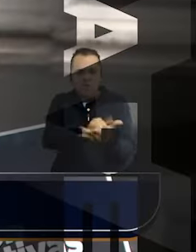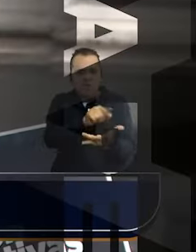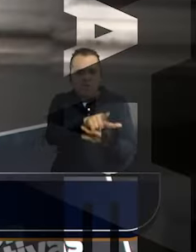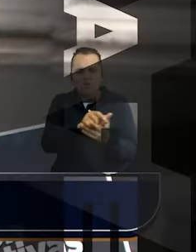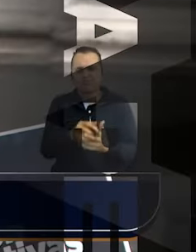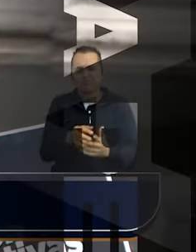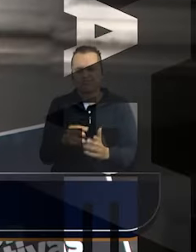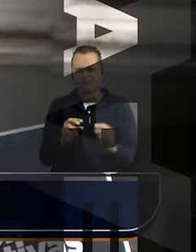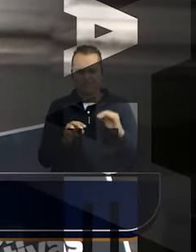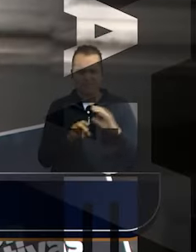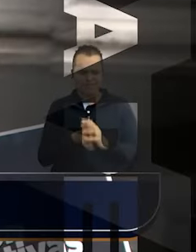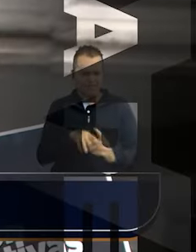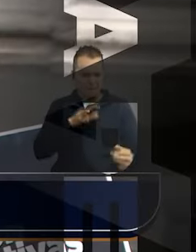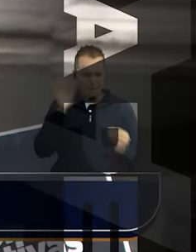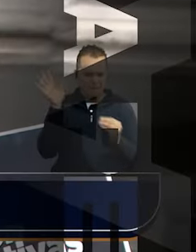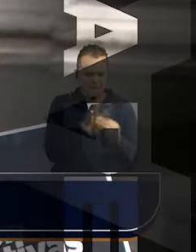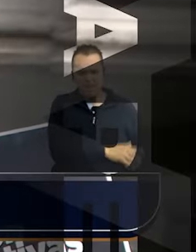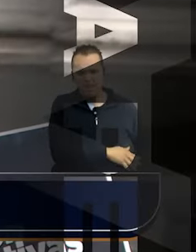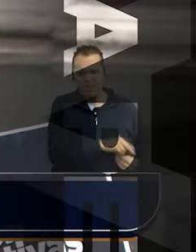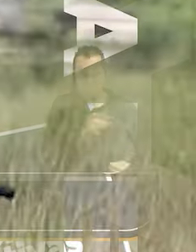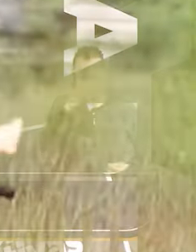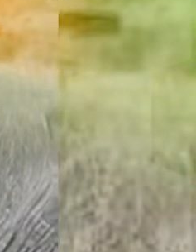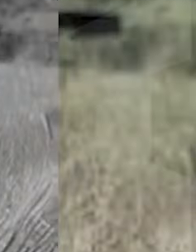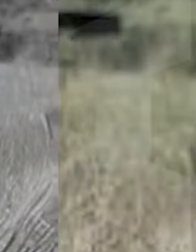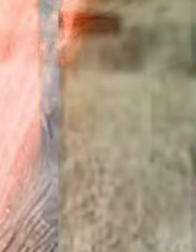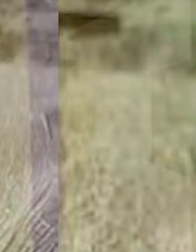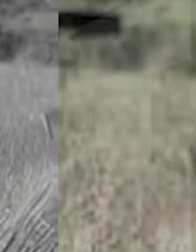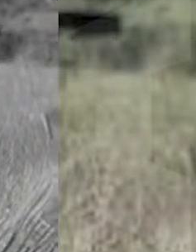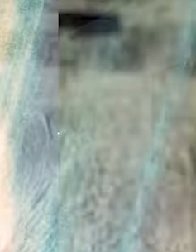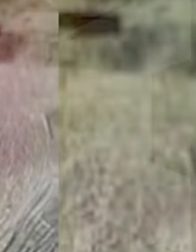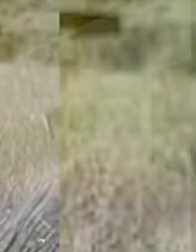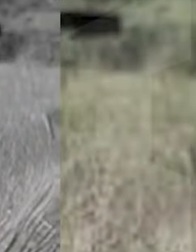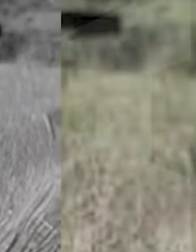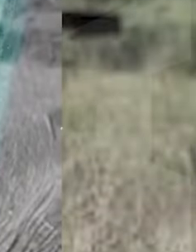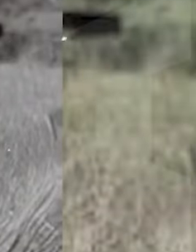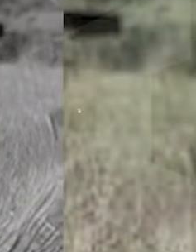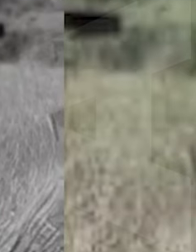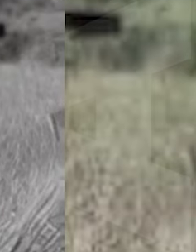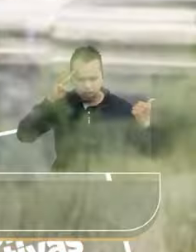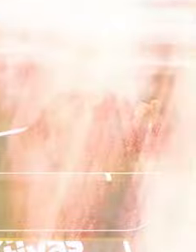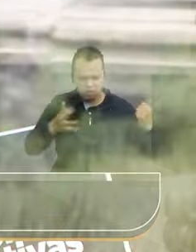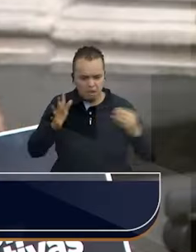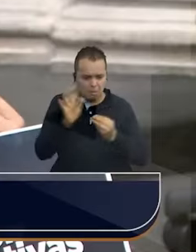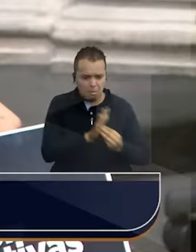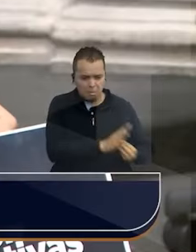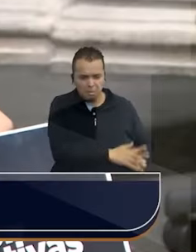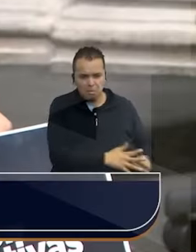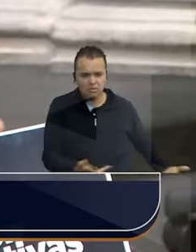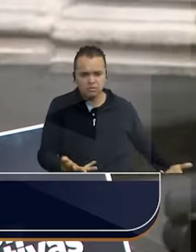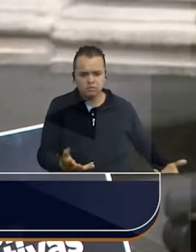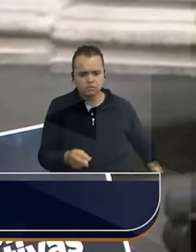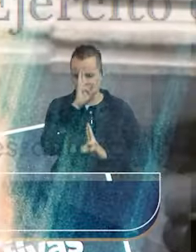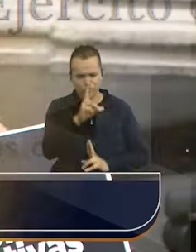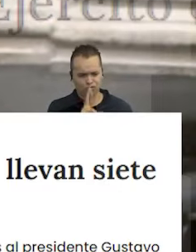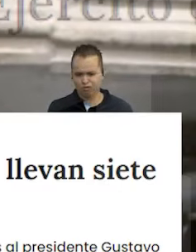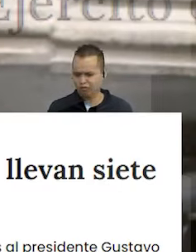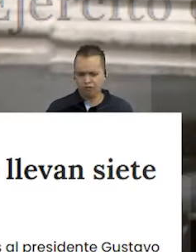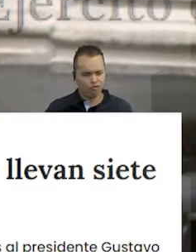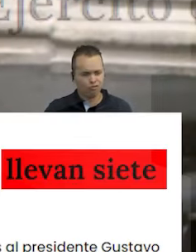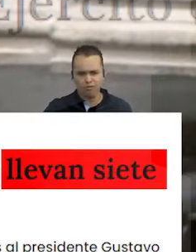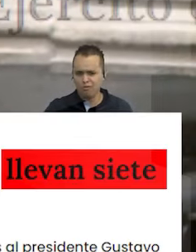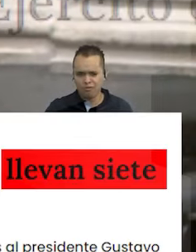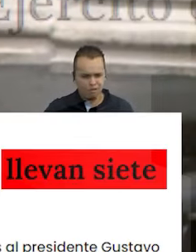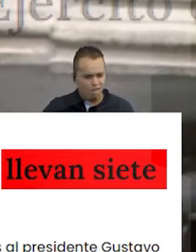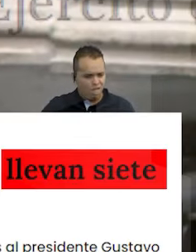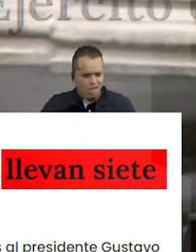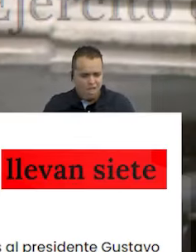¿A qué nivel de humillación Gustavo Petro está llevando las fuerzas militares? Fuerzas militares. Que no solamente no los respaldan, los ponen a